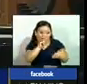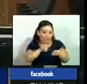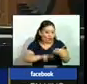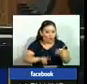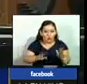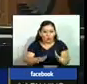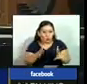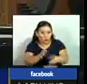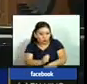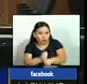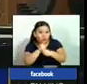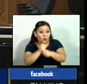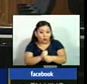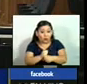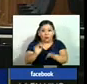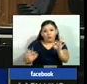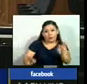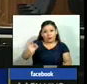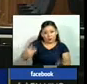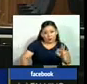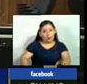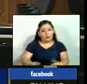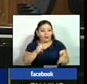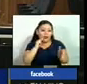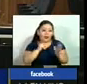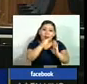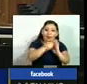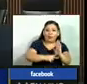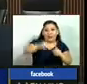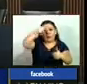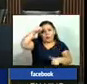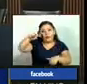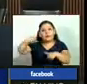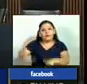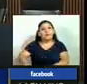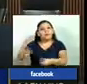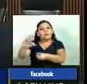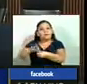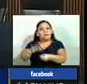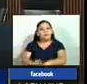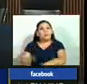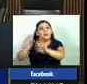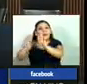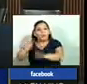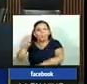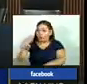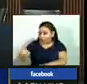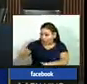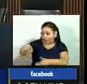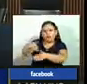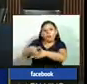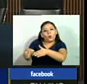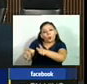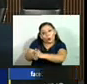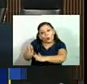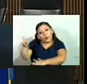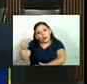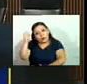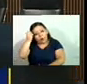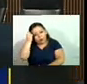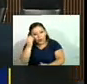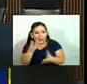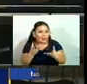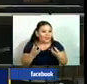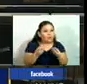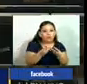certeza también de la seguridad jurídica este decreto fue aprobado con 71 votos de los diputados argumentando que se buscaba